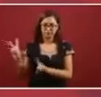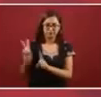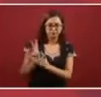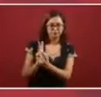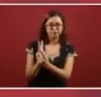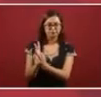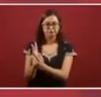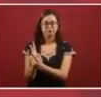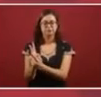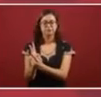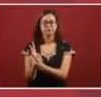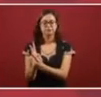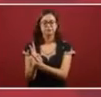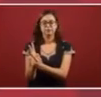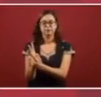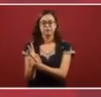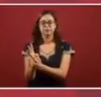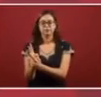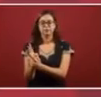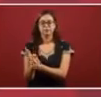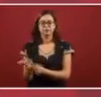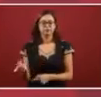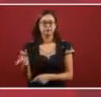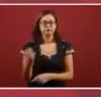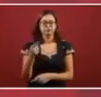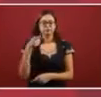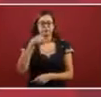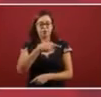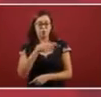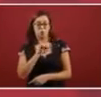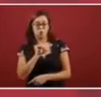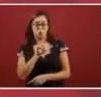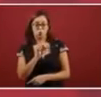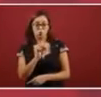Y Wilson habla muy mal